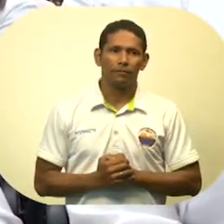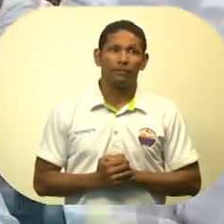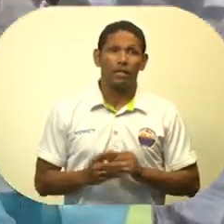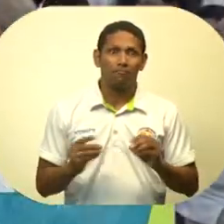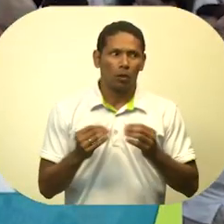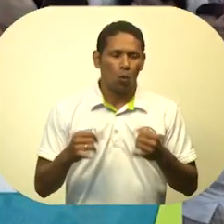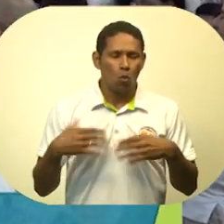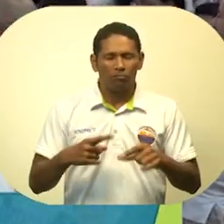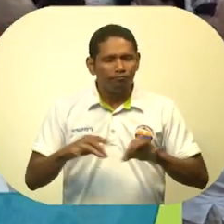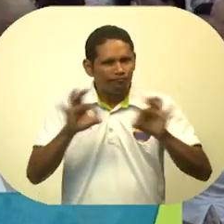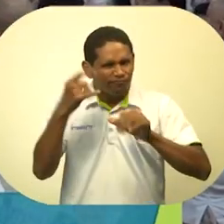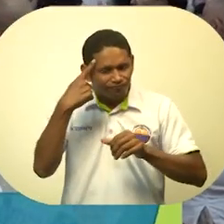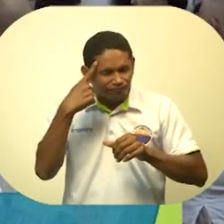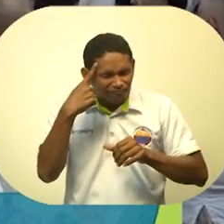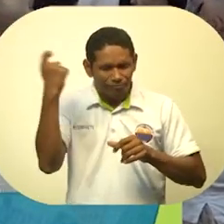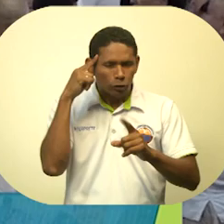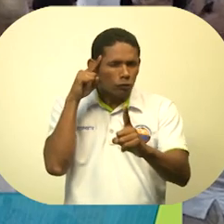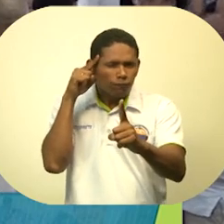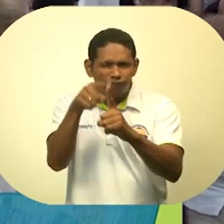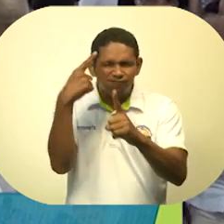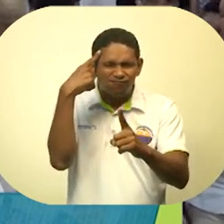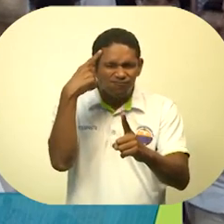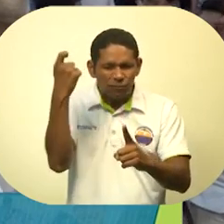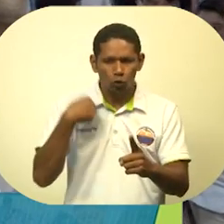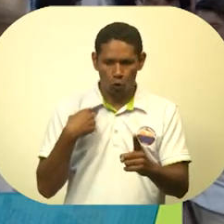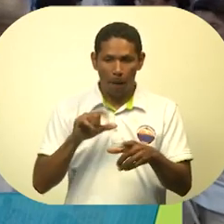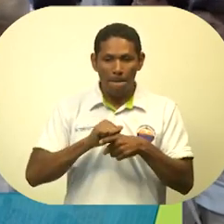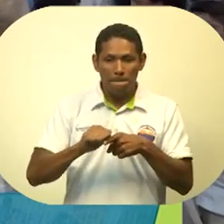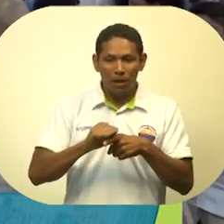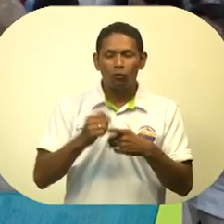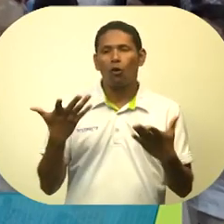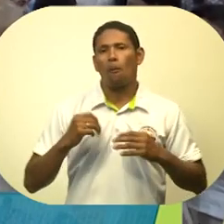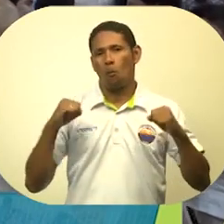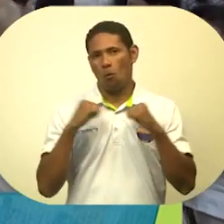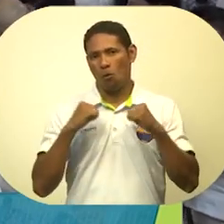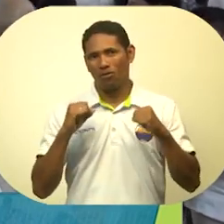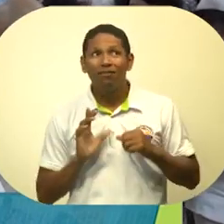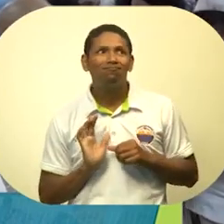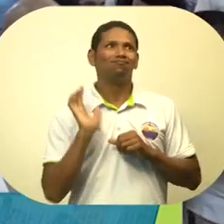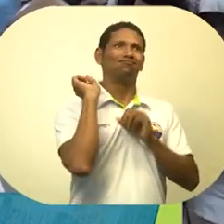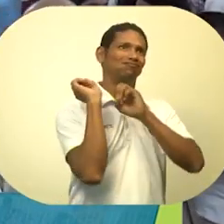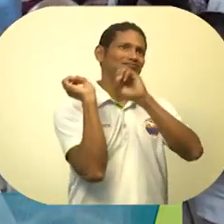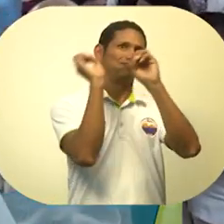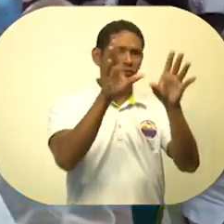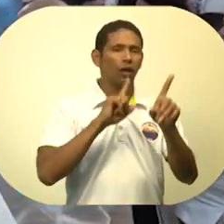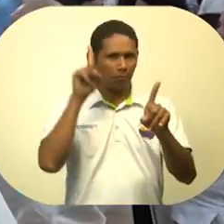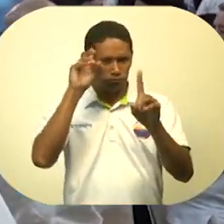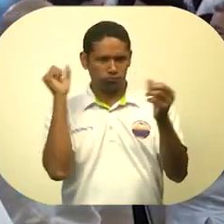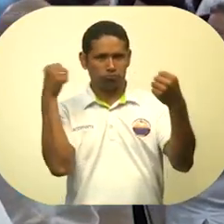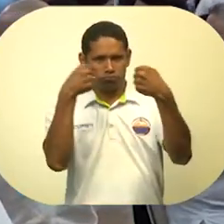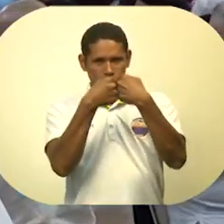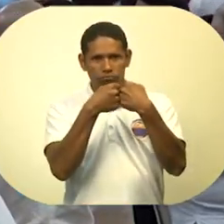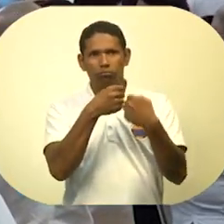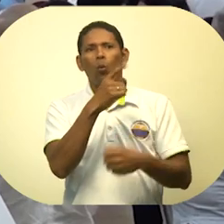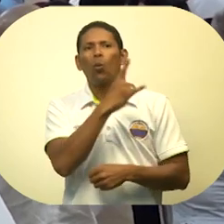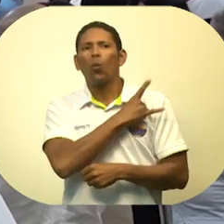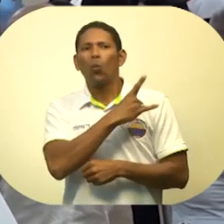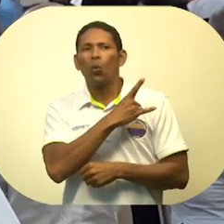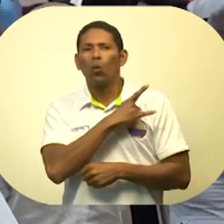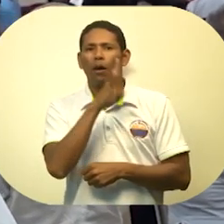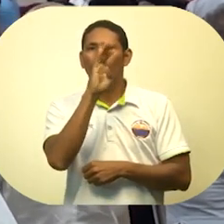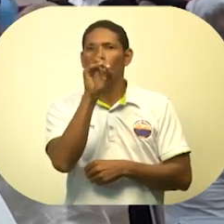universitaria. Sobre todo que pues un reto muy grande ahorita mismo que tengo, que voy a hacer las prácticas en la ciudad de Bogotá. Hicimos